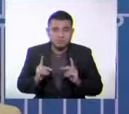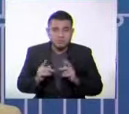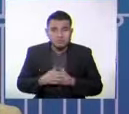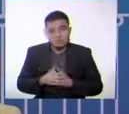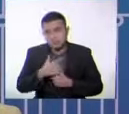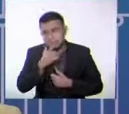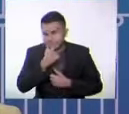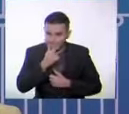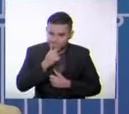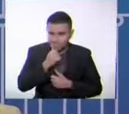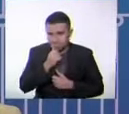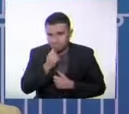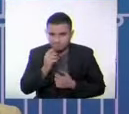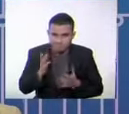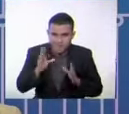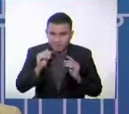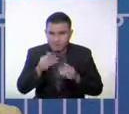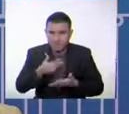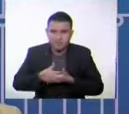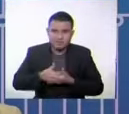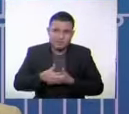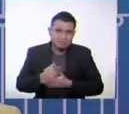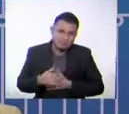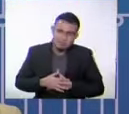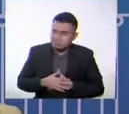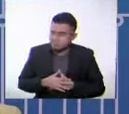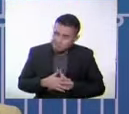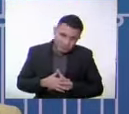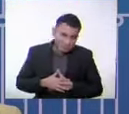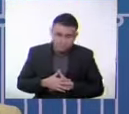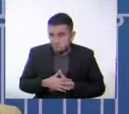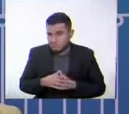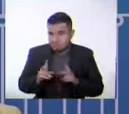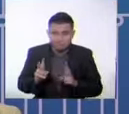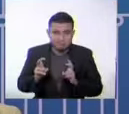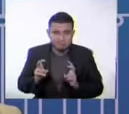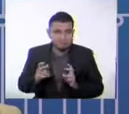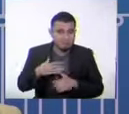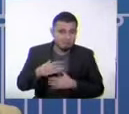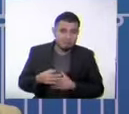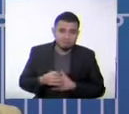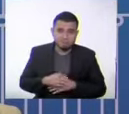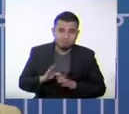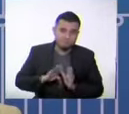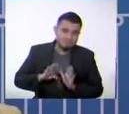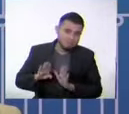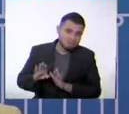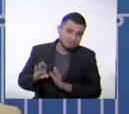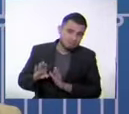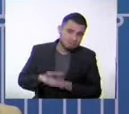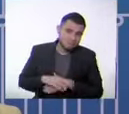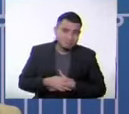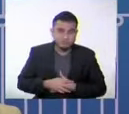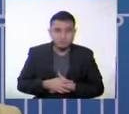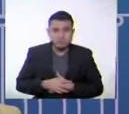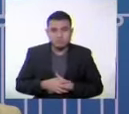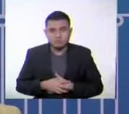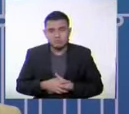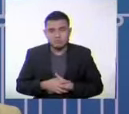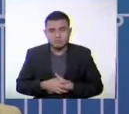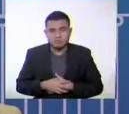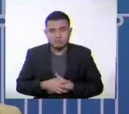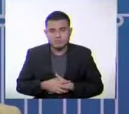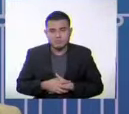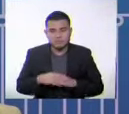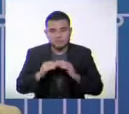les incomoda la palabra, el tema, no se puede hablar de eso, son temas tabú, en casa no